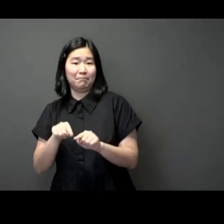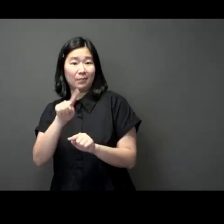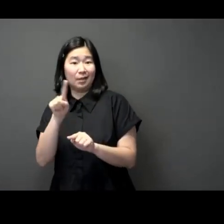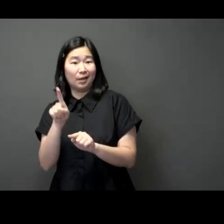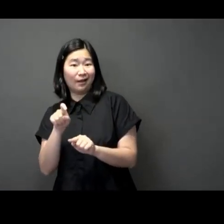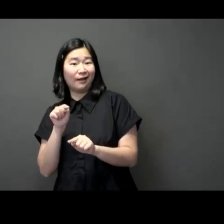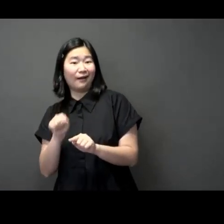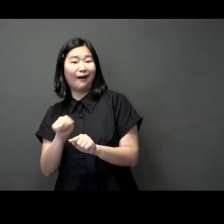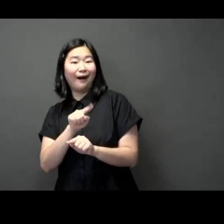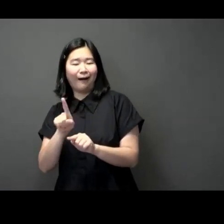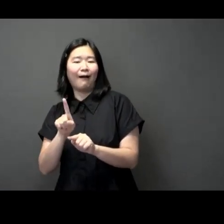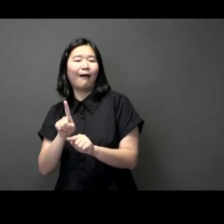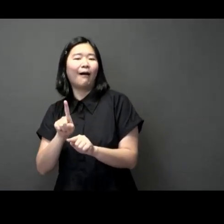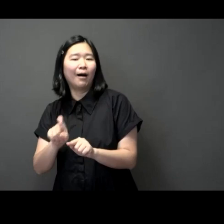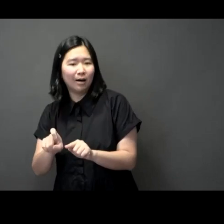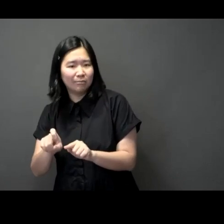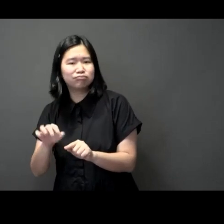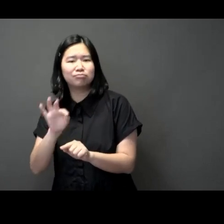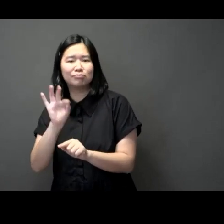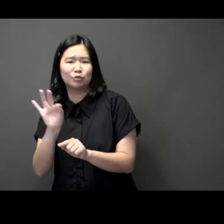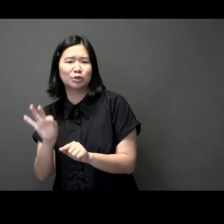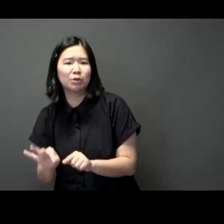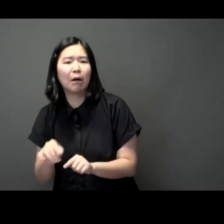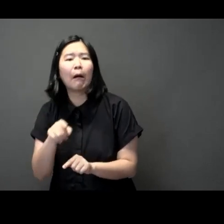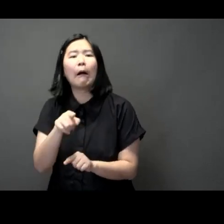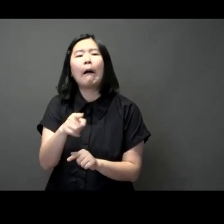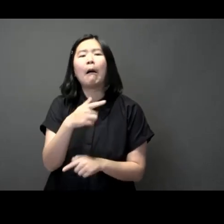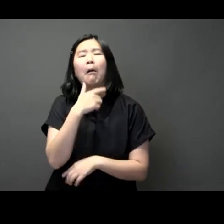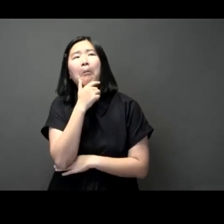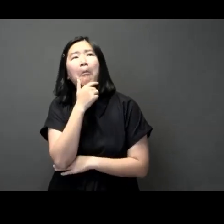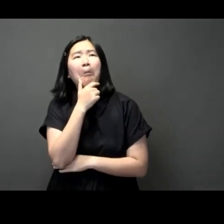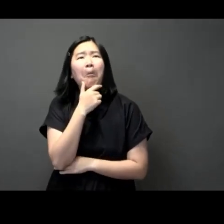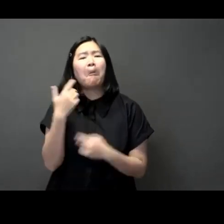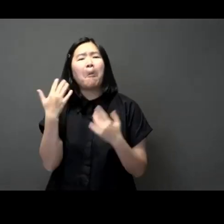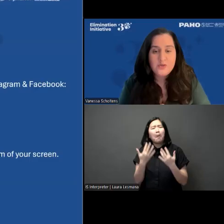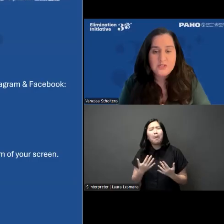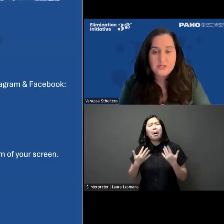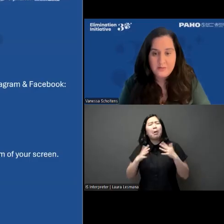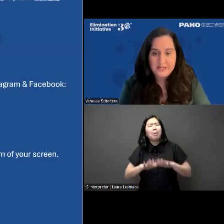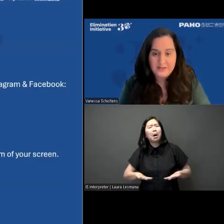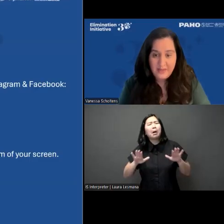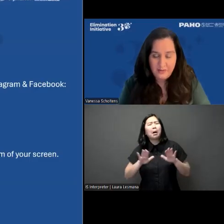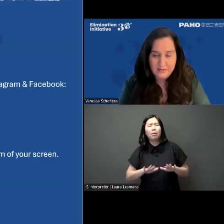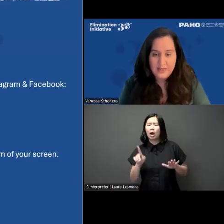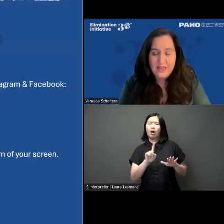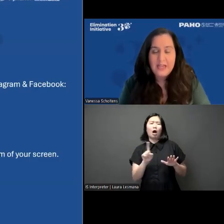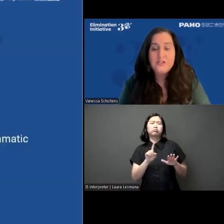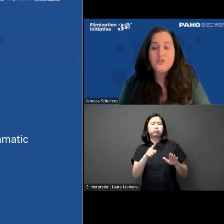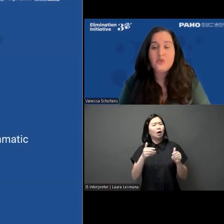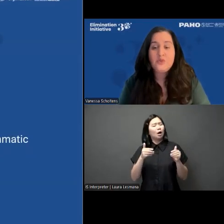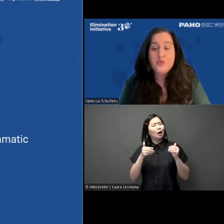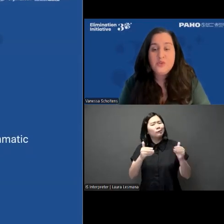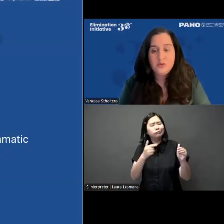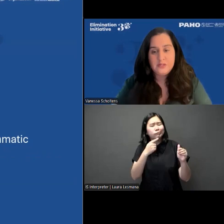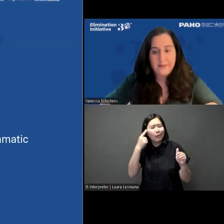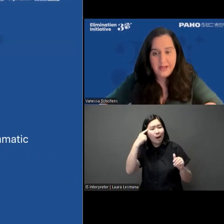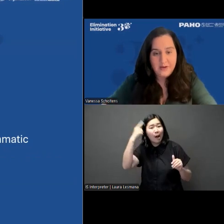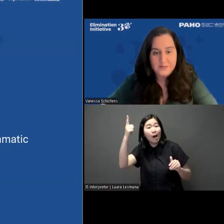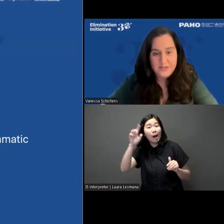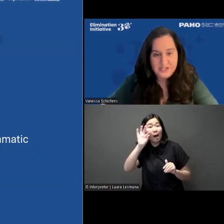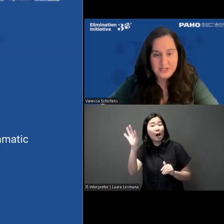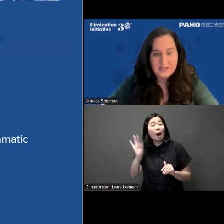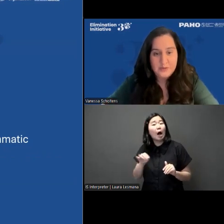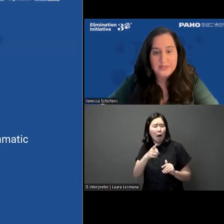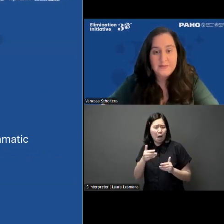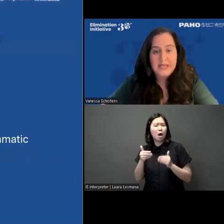the tienen que time for esperar Q&A hasta el momento for designado para Q&A. preguntas y Today's respuestas. topic, the El tema del social día de hoy, determinants of los health, determinantes is sociales de la salud. crucial to